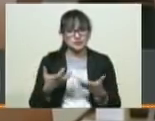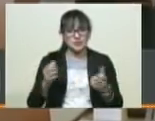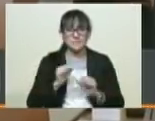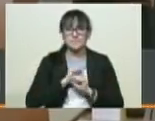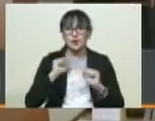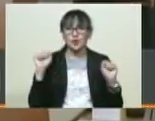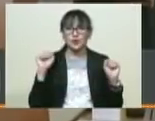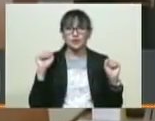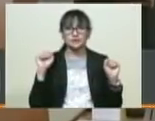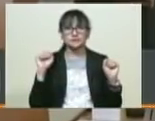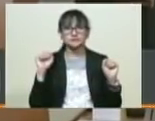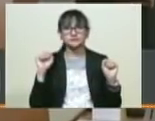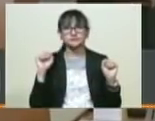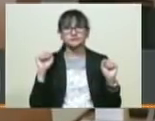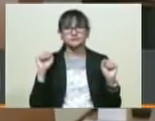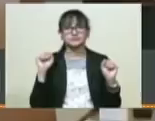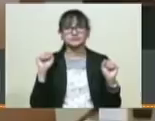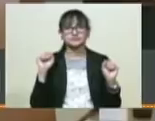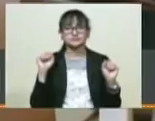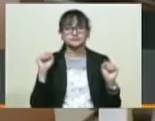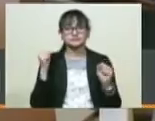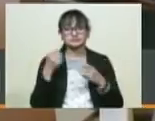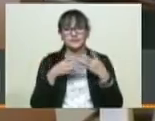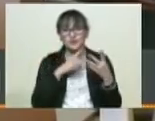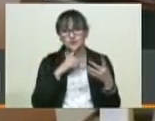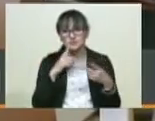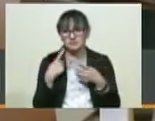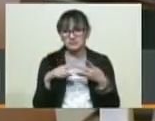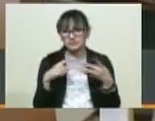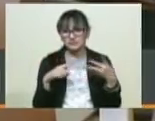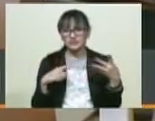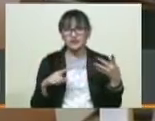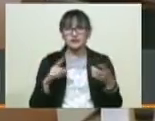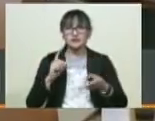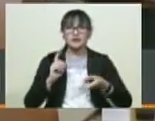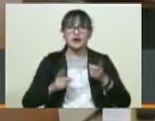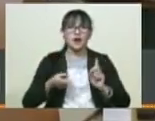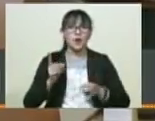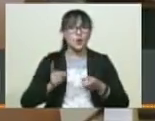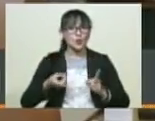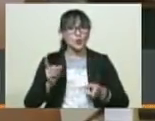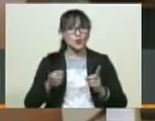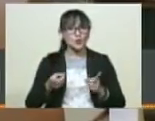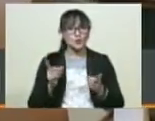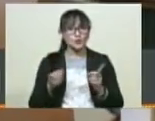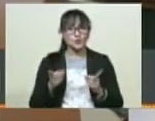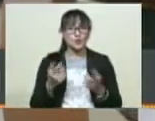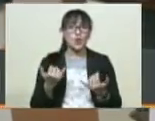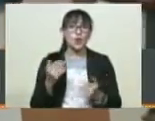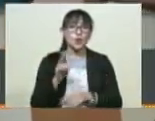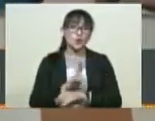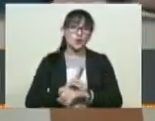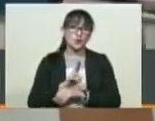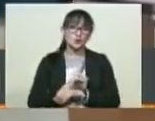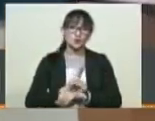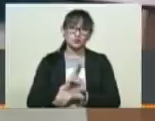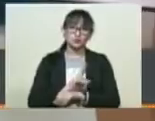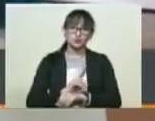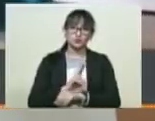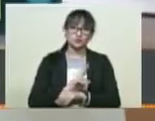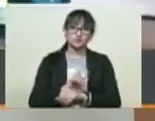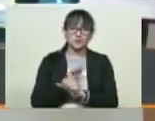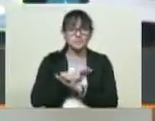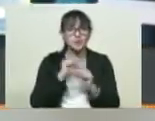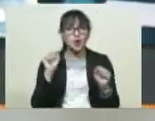explosivo, entre ellos mecha lenta y algunos implementos que son utilizados para